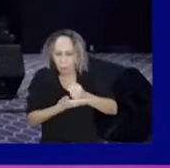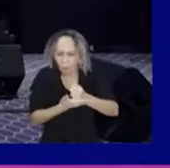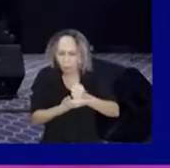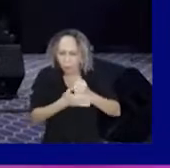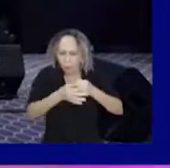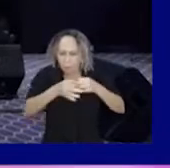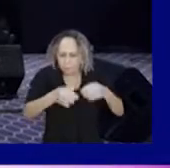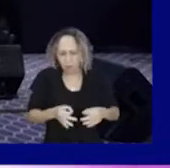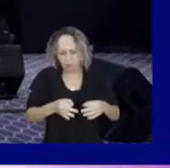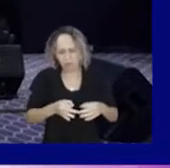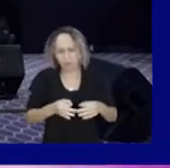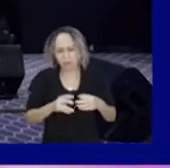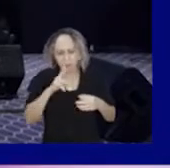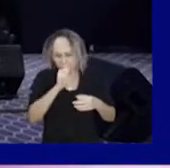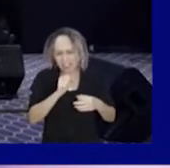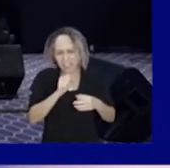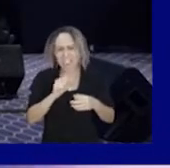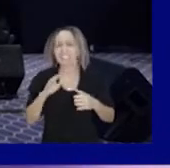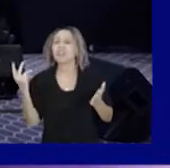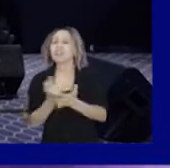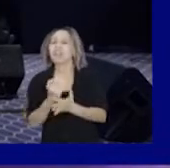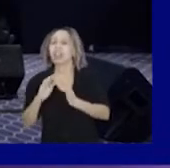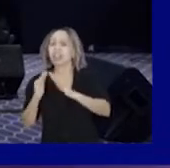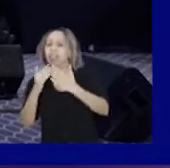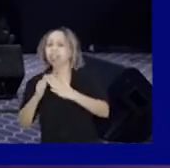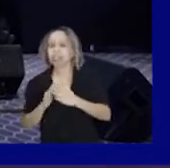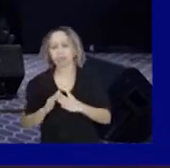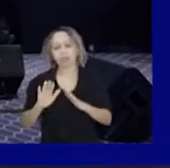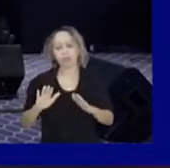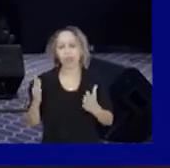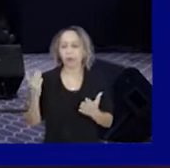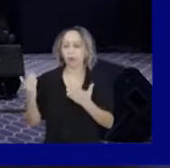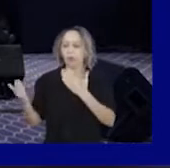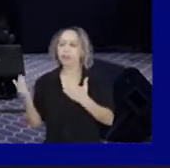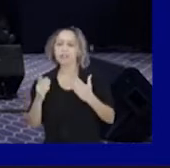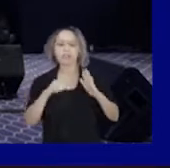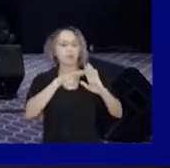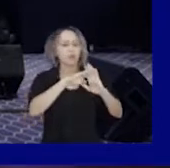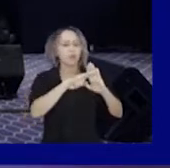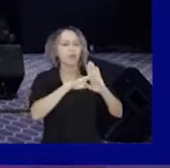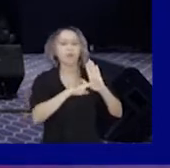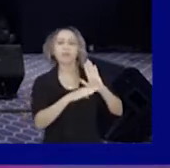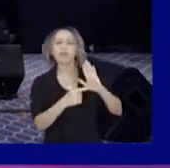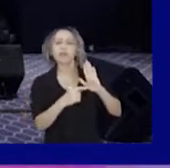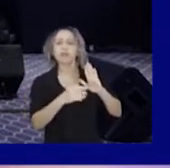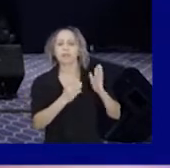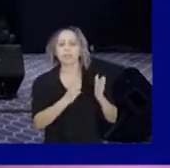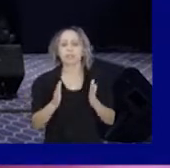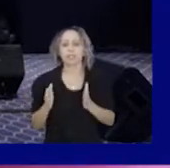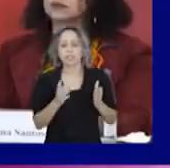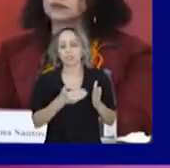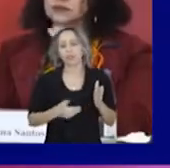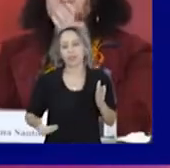aquí, lo que él dice, mira. Entonces, algunas de esas personas yo veo por aquí, por mi casa,